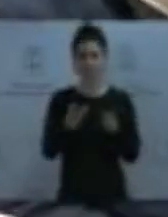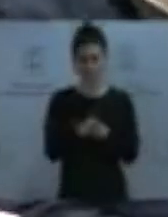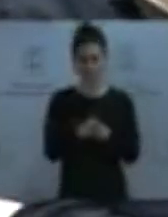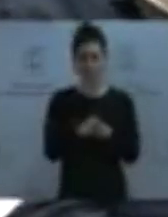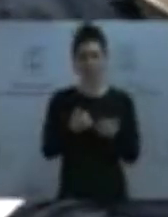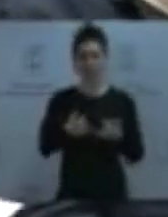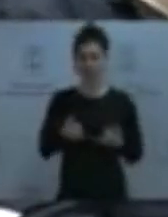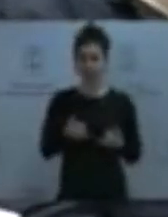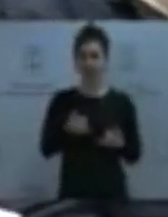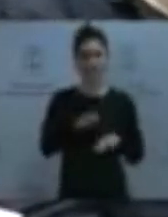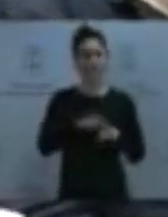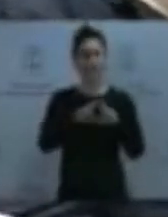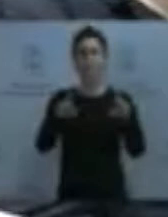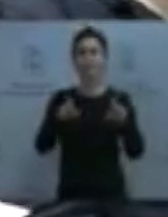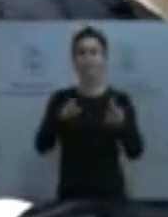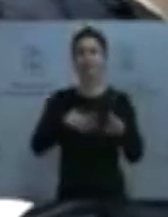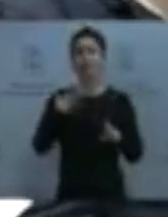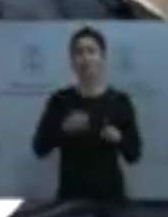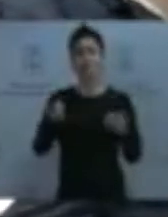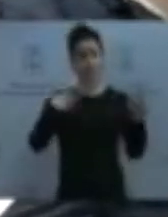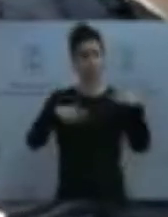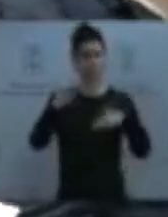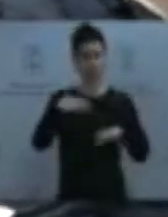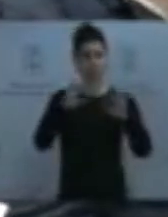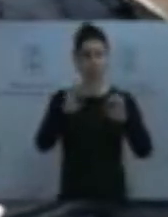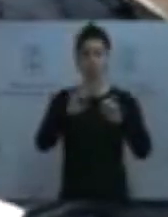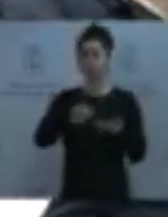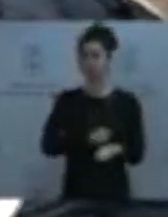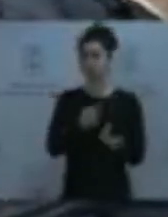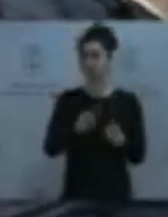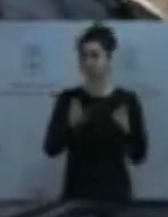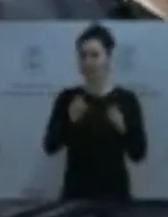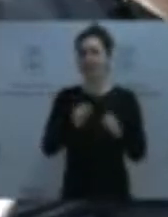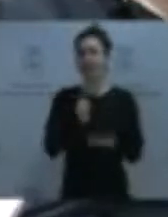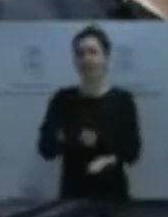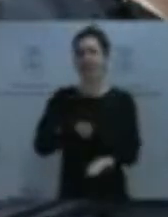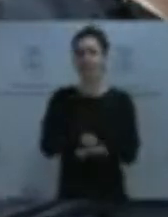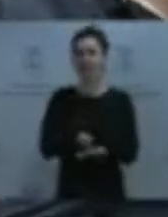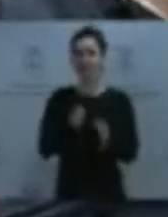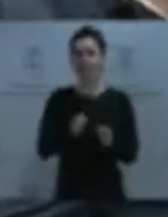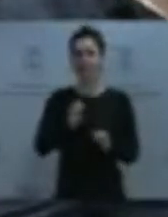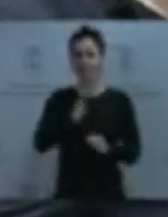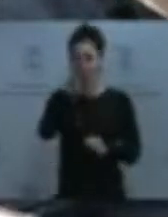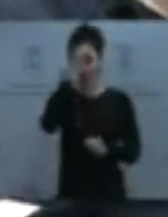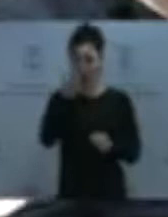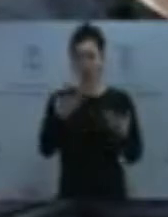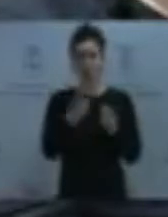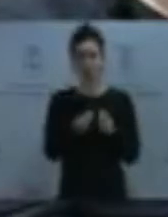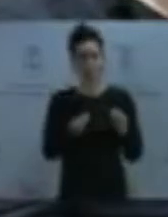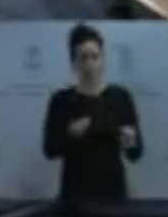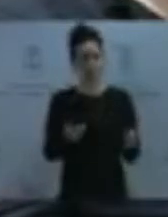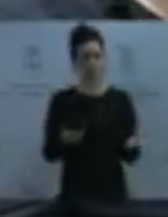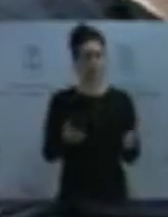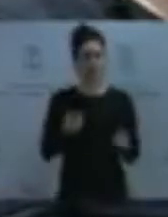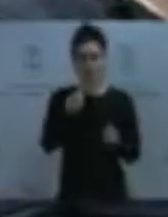del contrato y el pago de la tarifa inicial como operador. Lo comentábamos ya hace un año. Si el señor Luis Iturrioz, viceconsejero en la